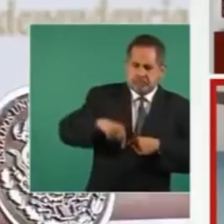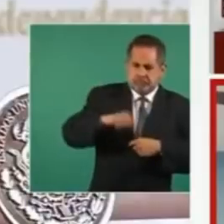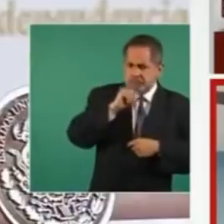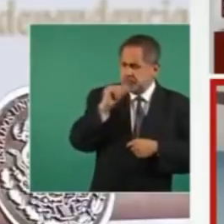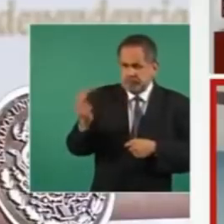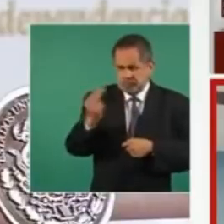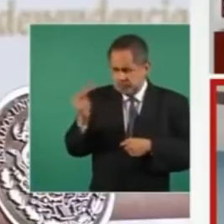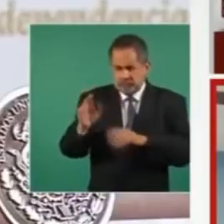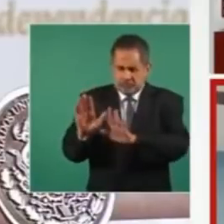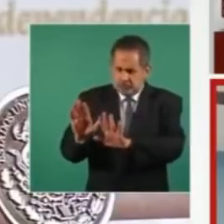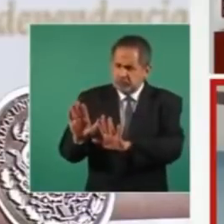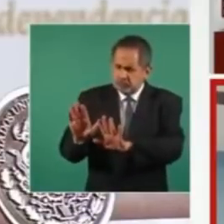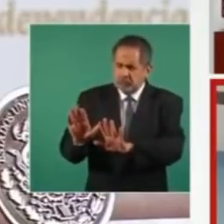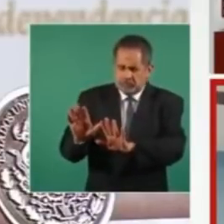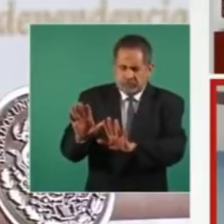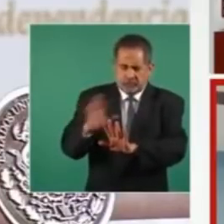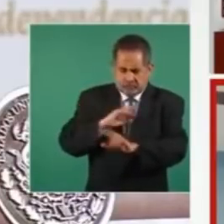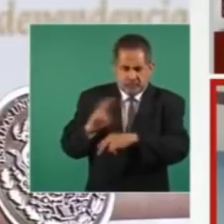venga,